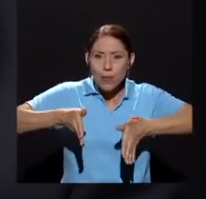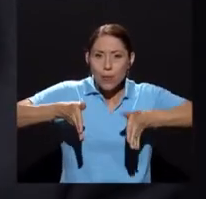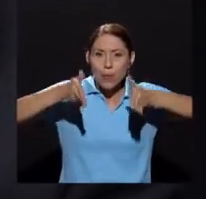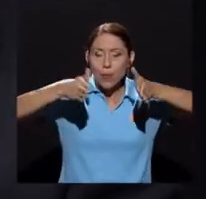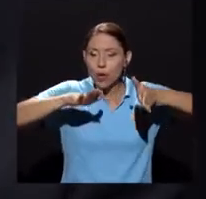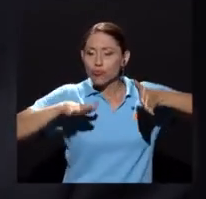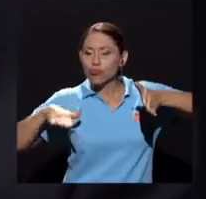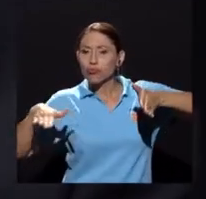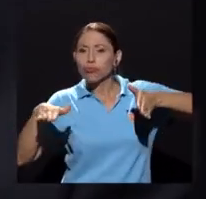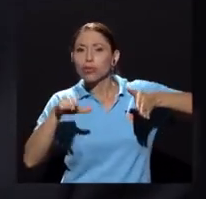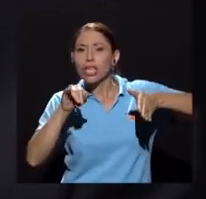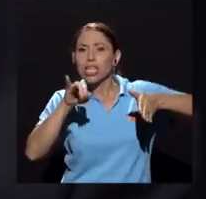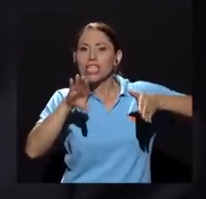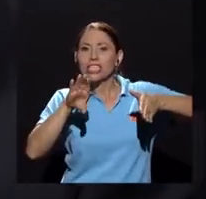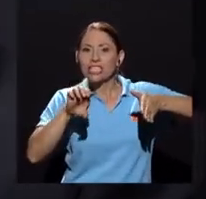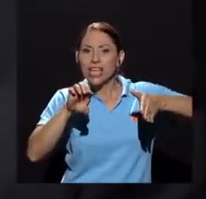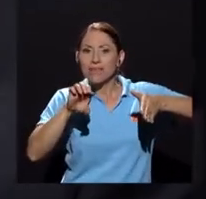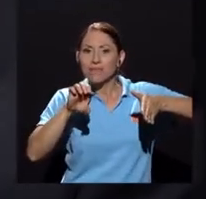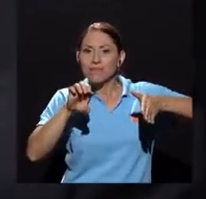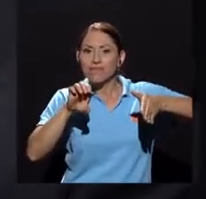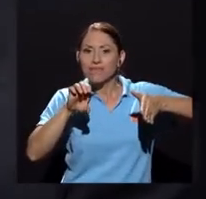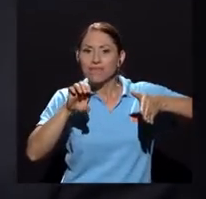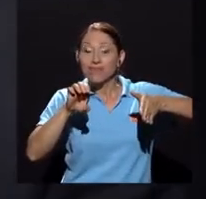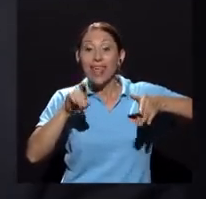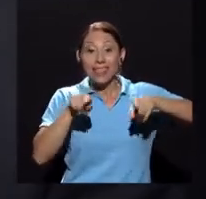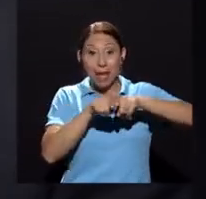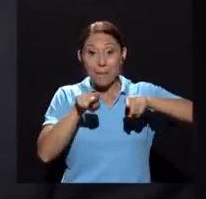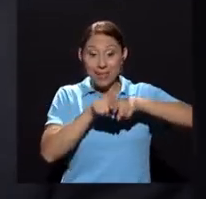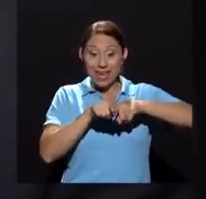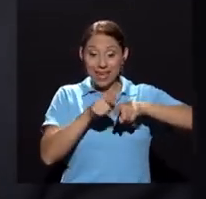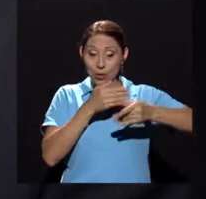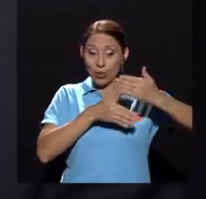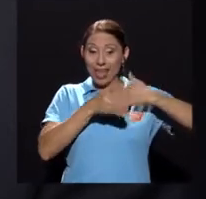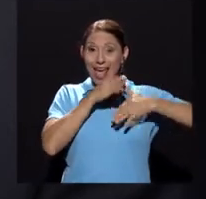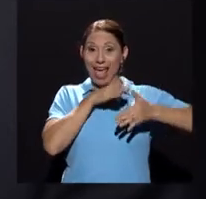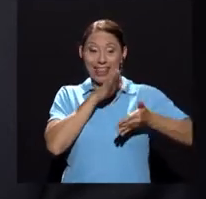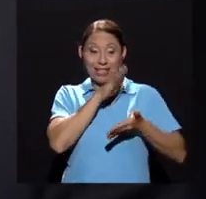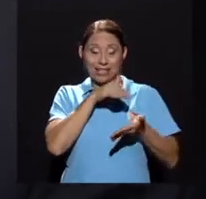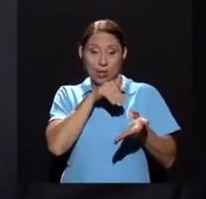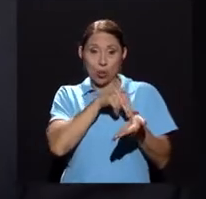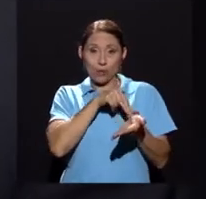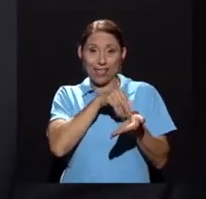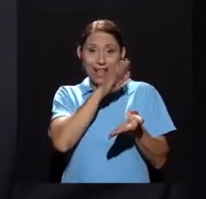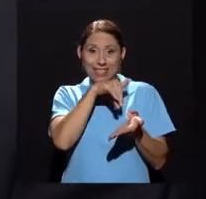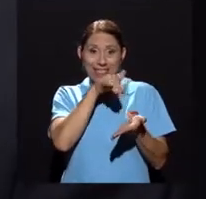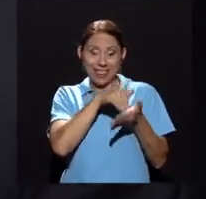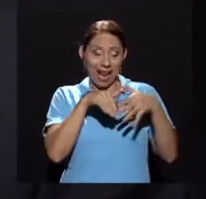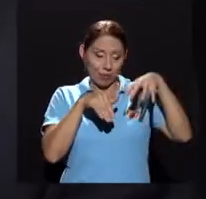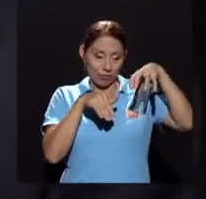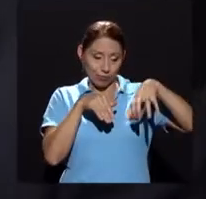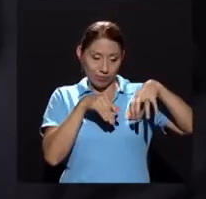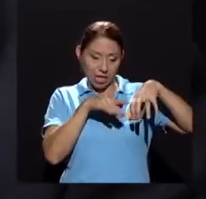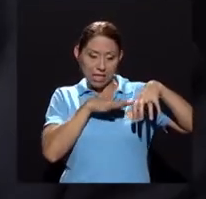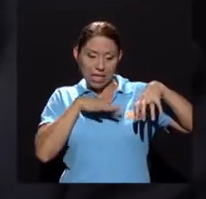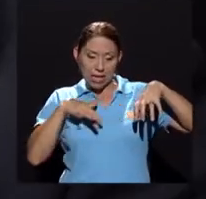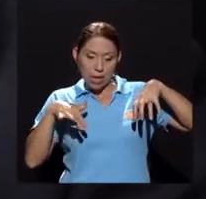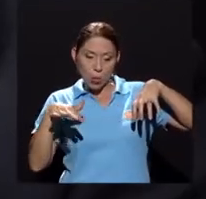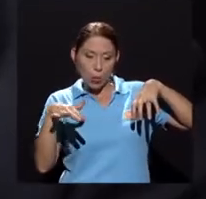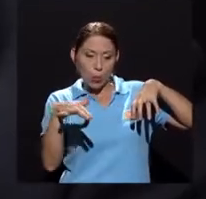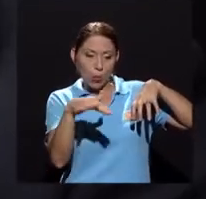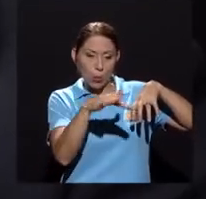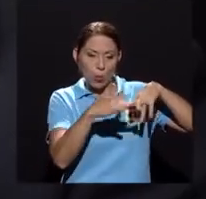alrededores del terreno donde estaba el hospital central que posteriormente sería calderón